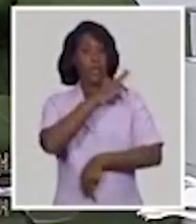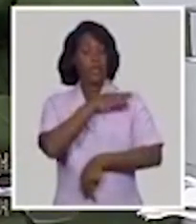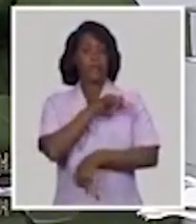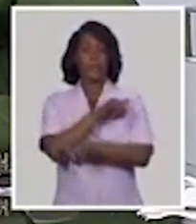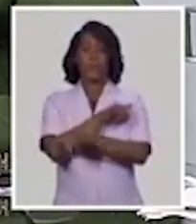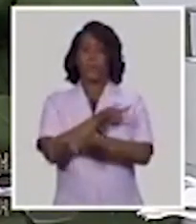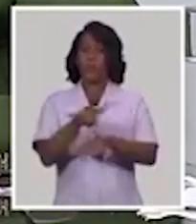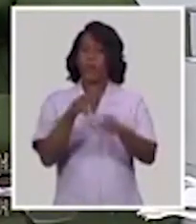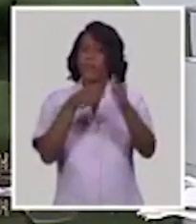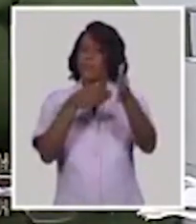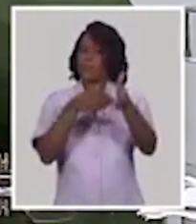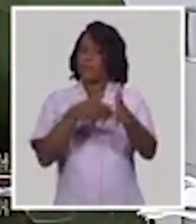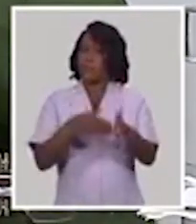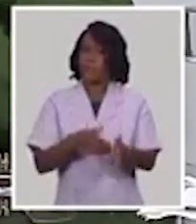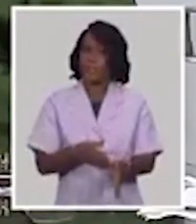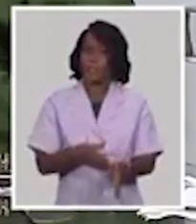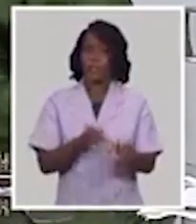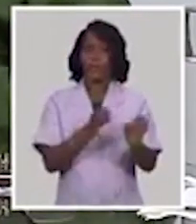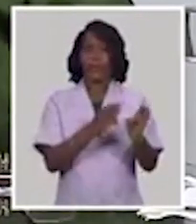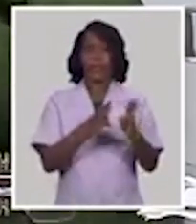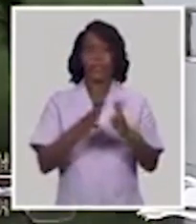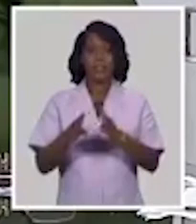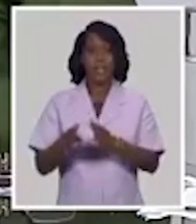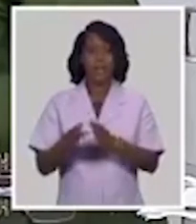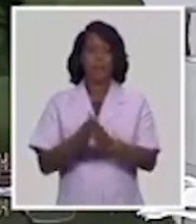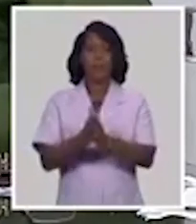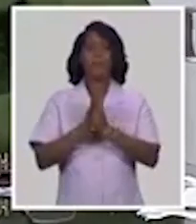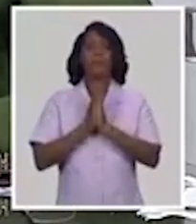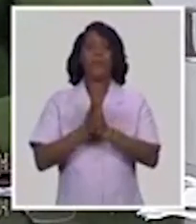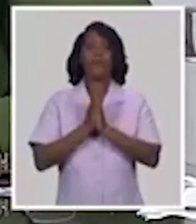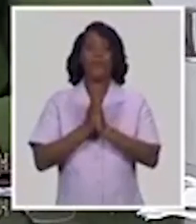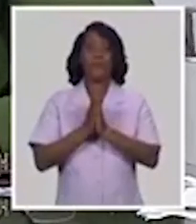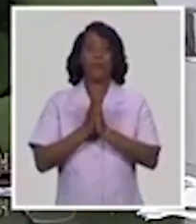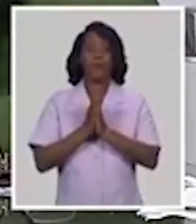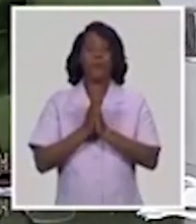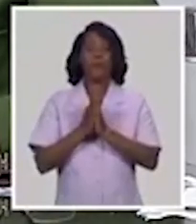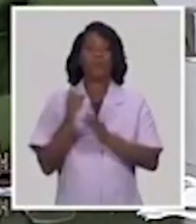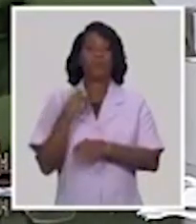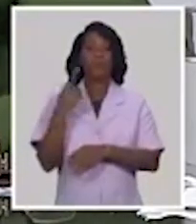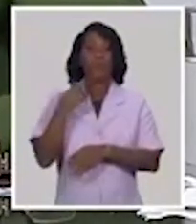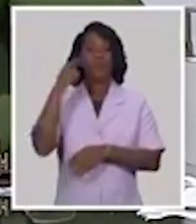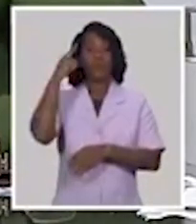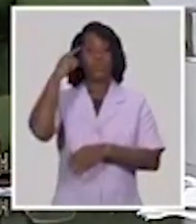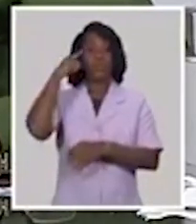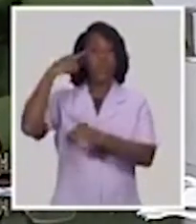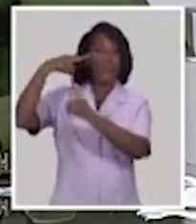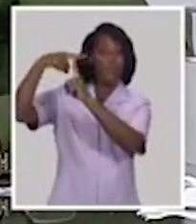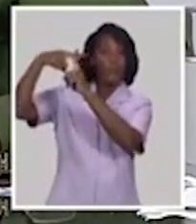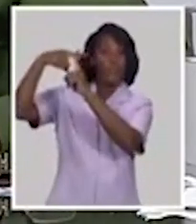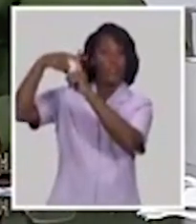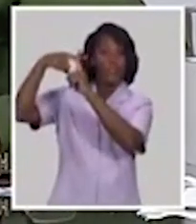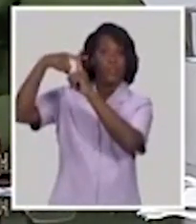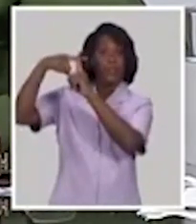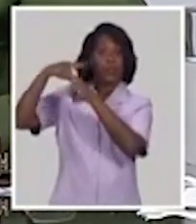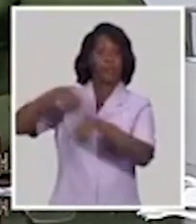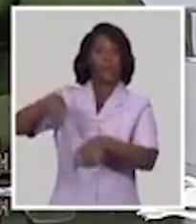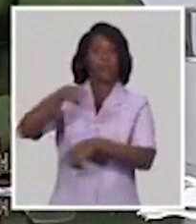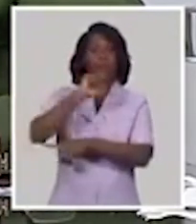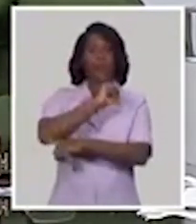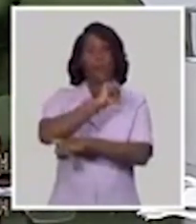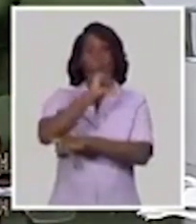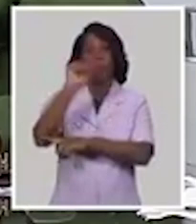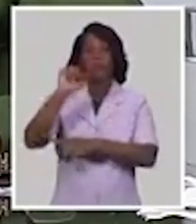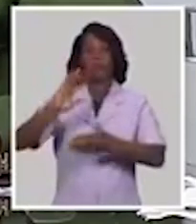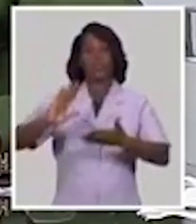ser más disciplinados y combativos, y con sinceridad y optimismo, con convicción profunda y el optimismo